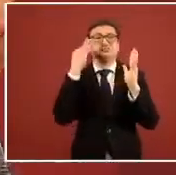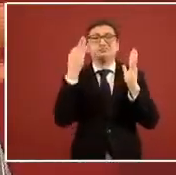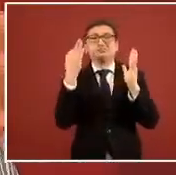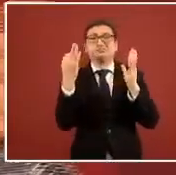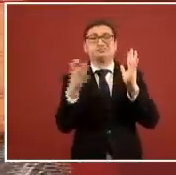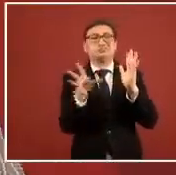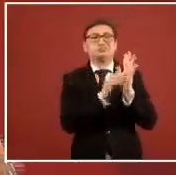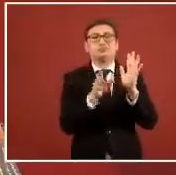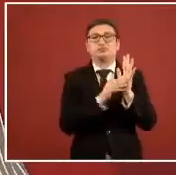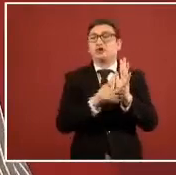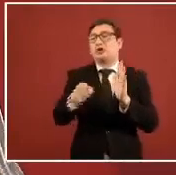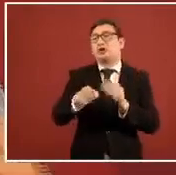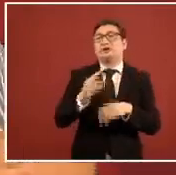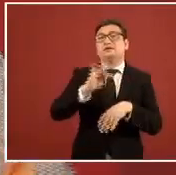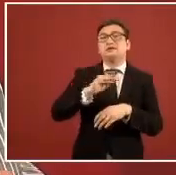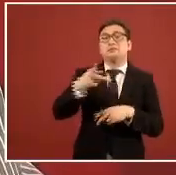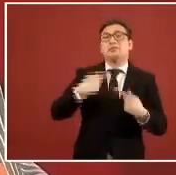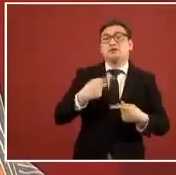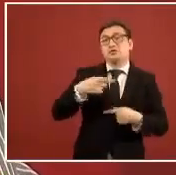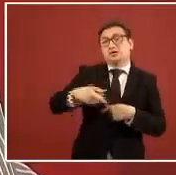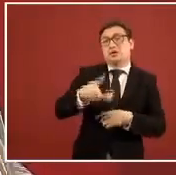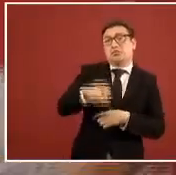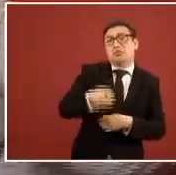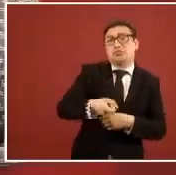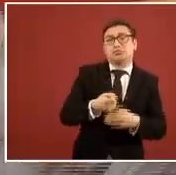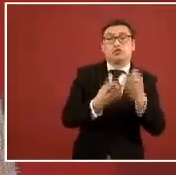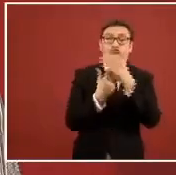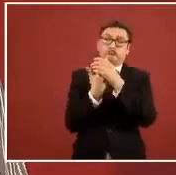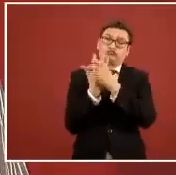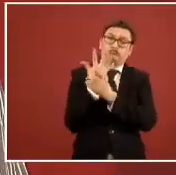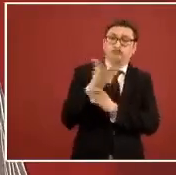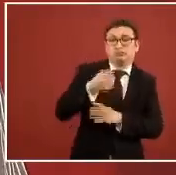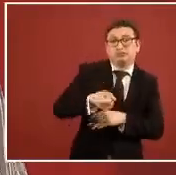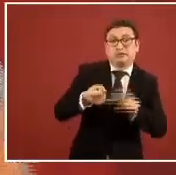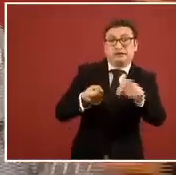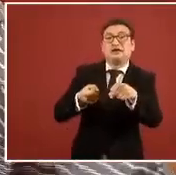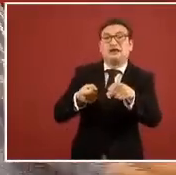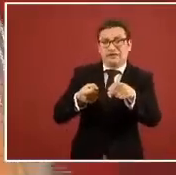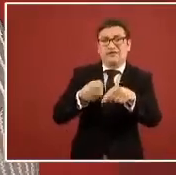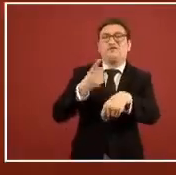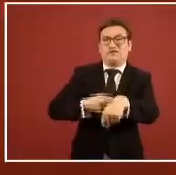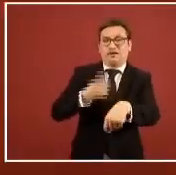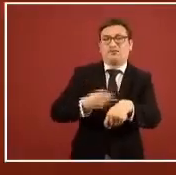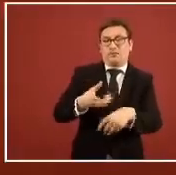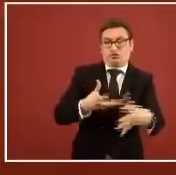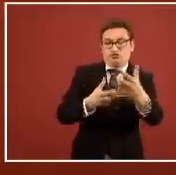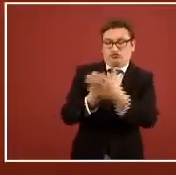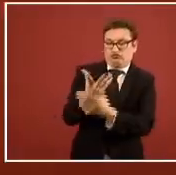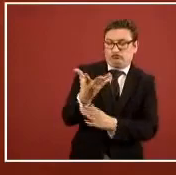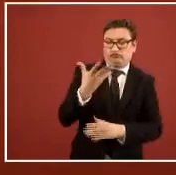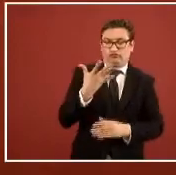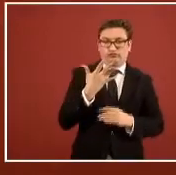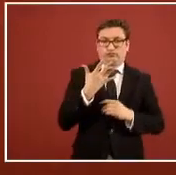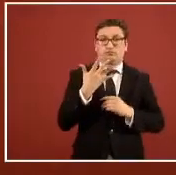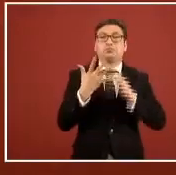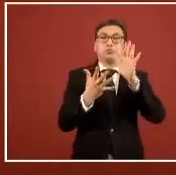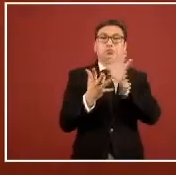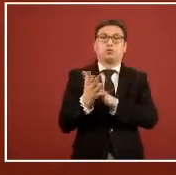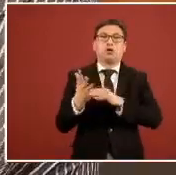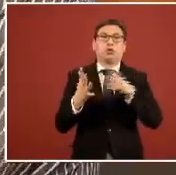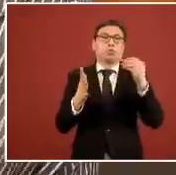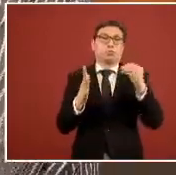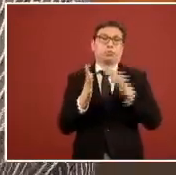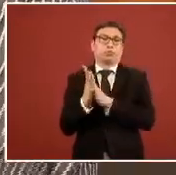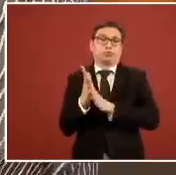Y si alguien me da la mano sobre mi guante y esa persona está infectada y a través de su mano me transmitió los virus,